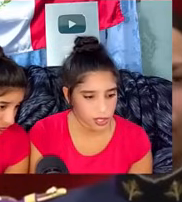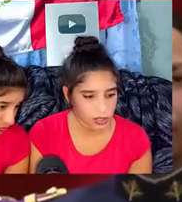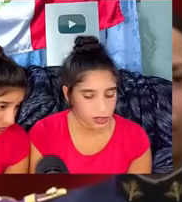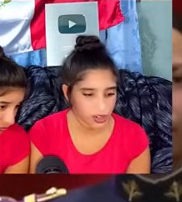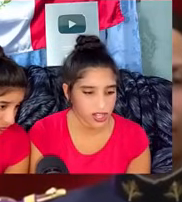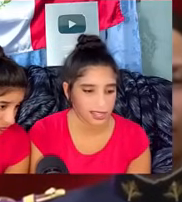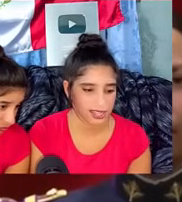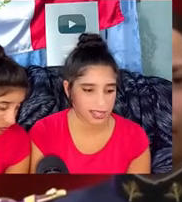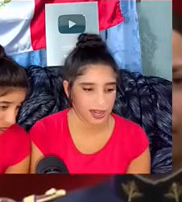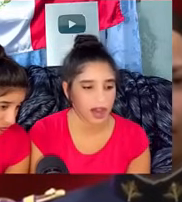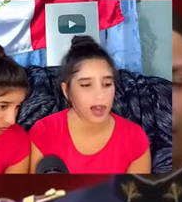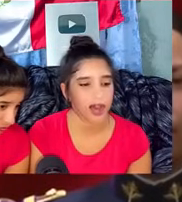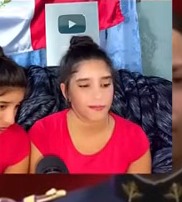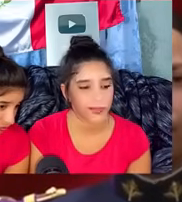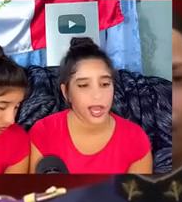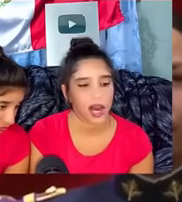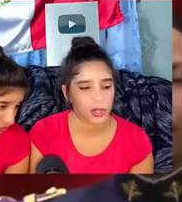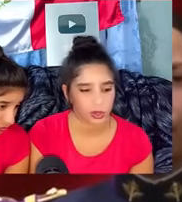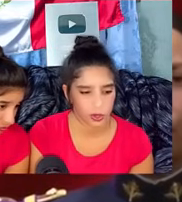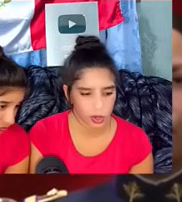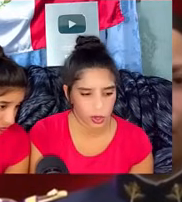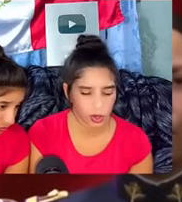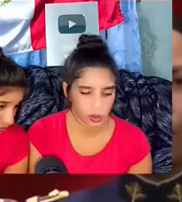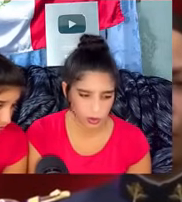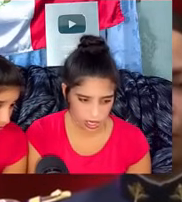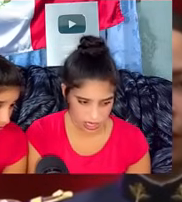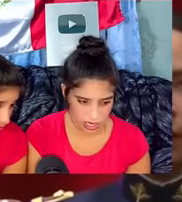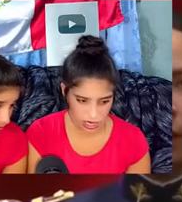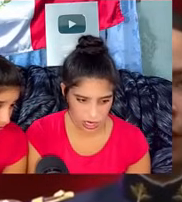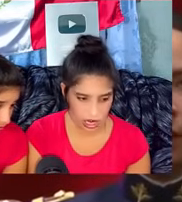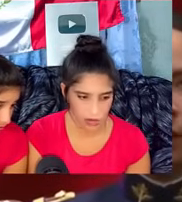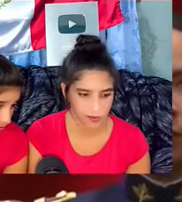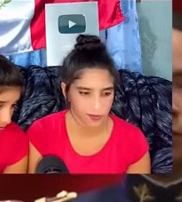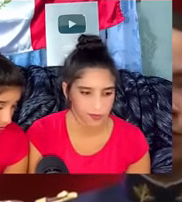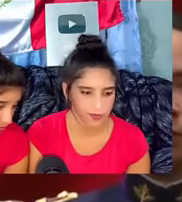en sus centros la tierra al sonoro